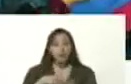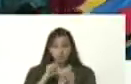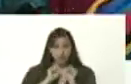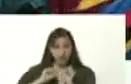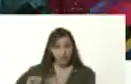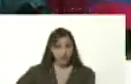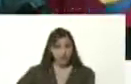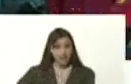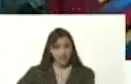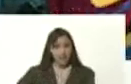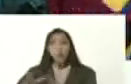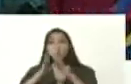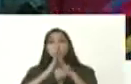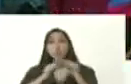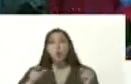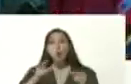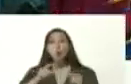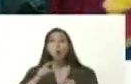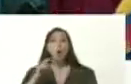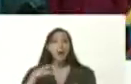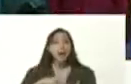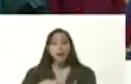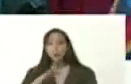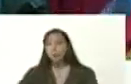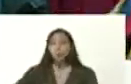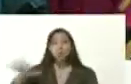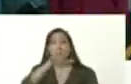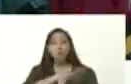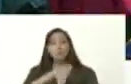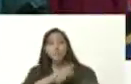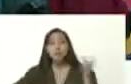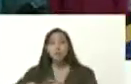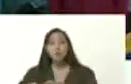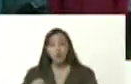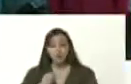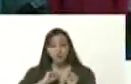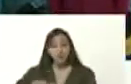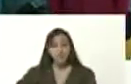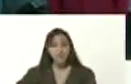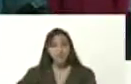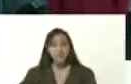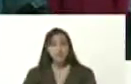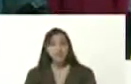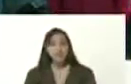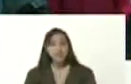¿Los carabobeños nos vamos a rendir? Aquí no se rinde nadie.